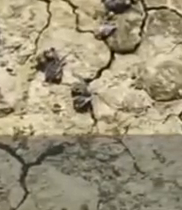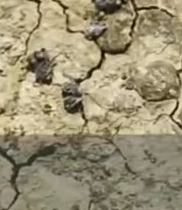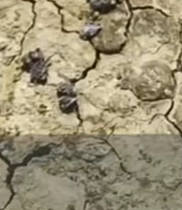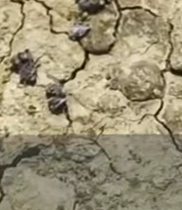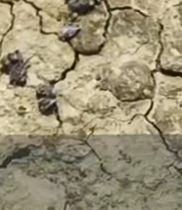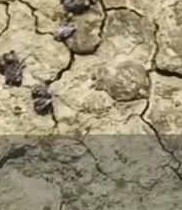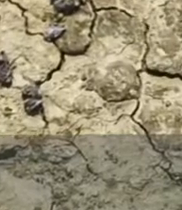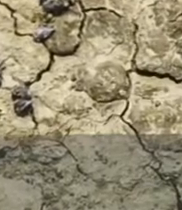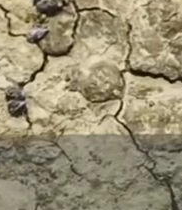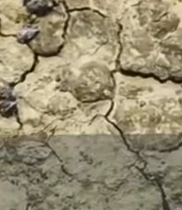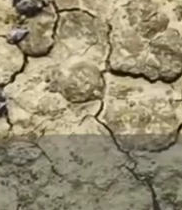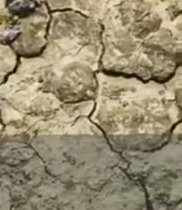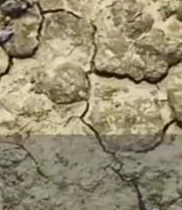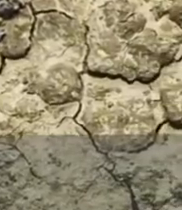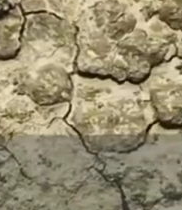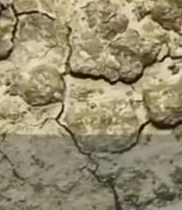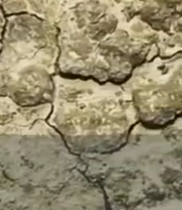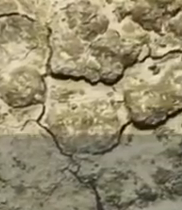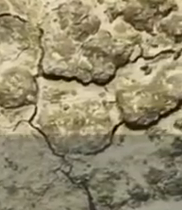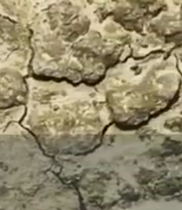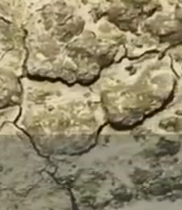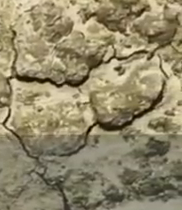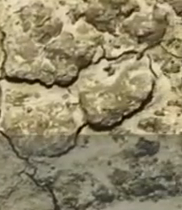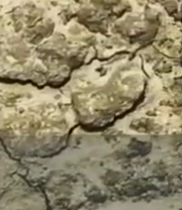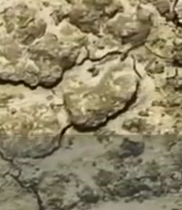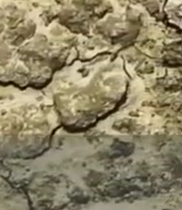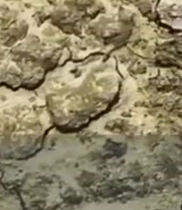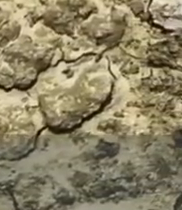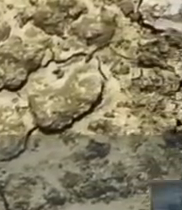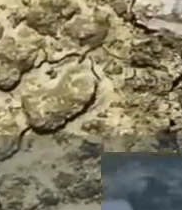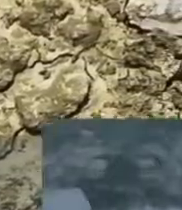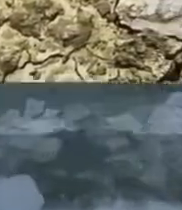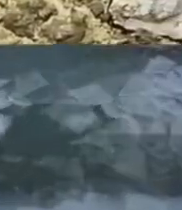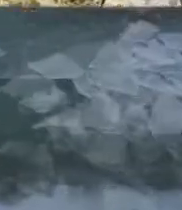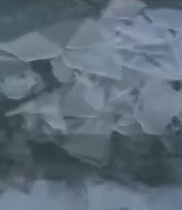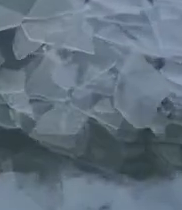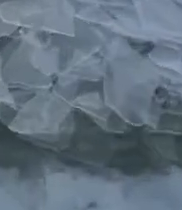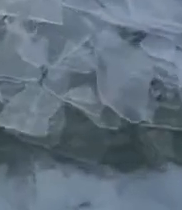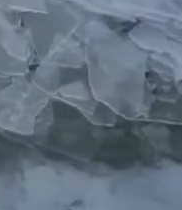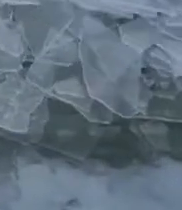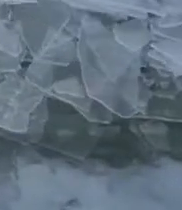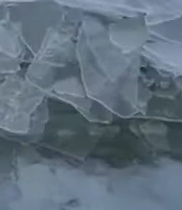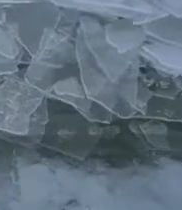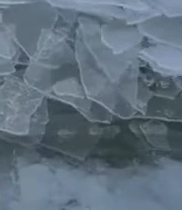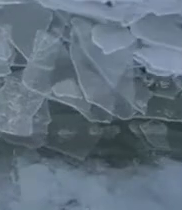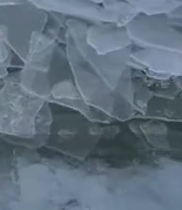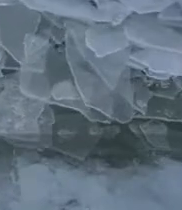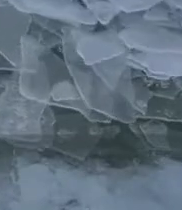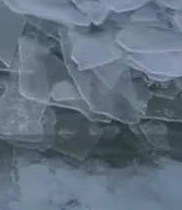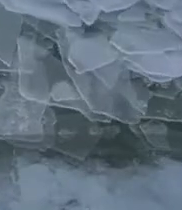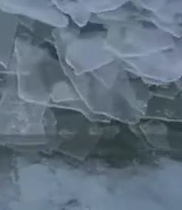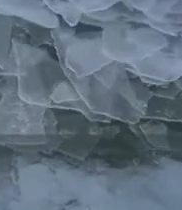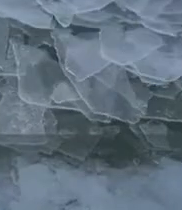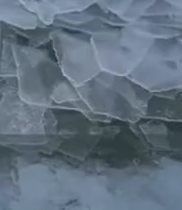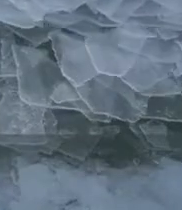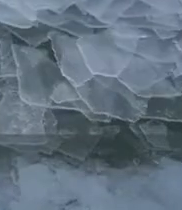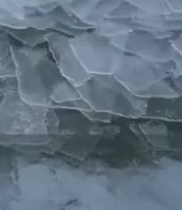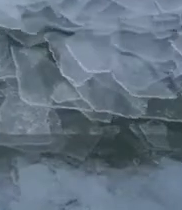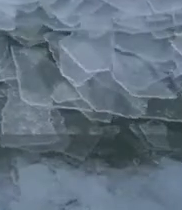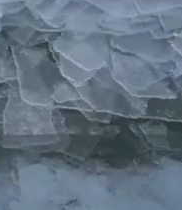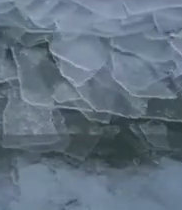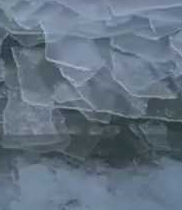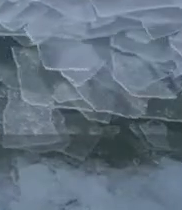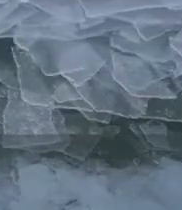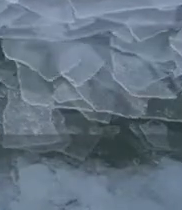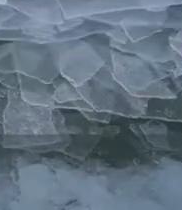ellas impactan los sistemas terrestres antárticos, por lo que hemos visto cambios desde los trópicos hasta los polos, como resultado de